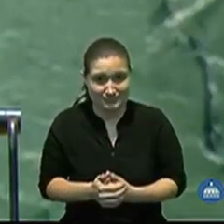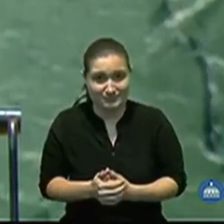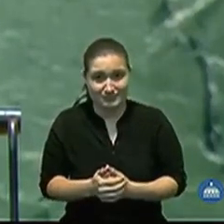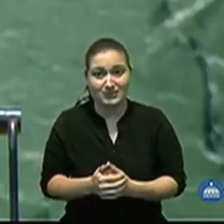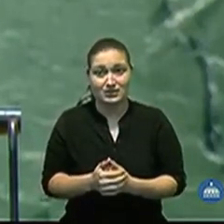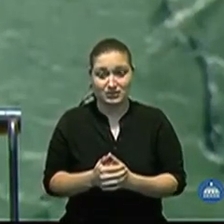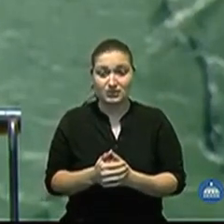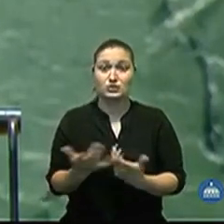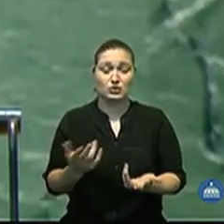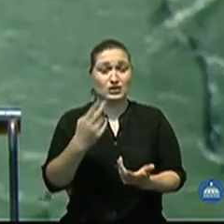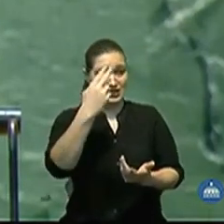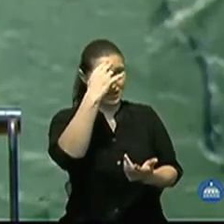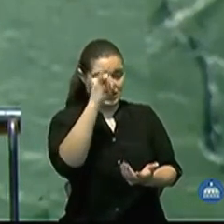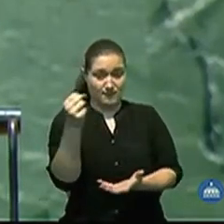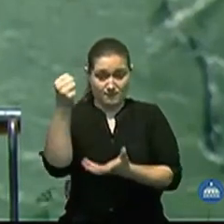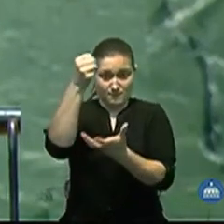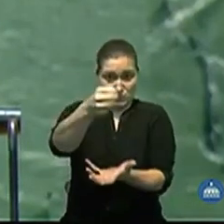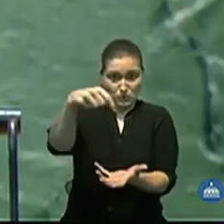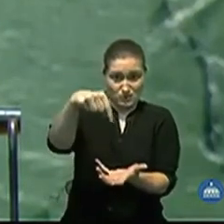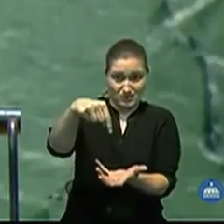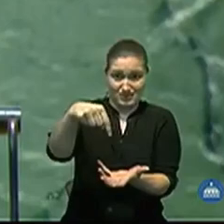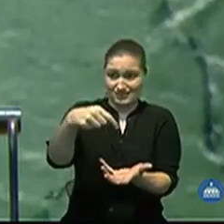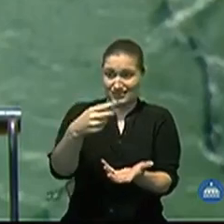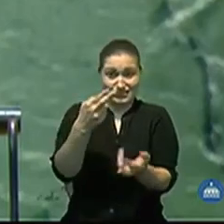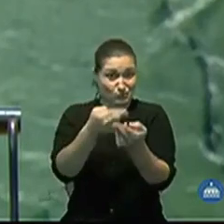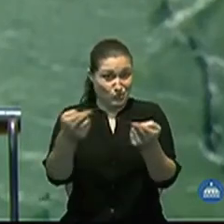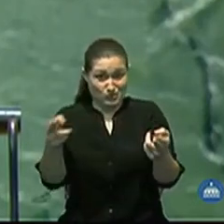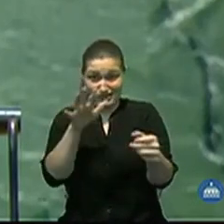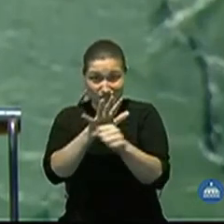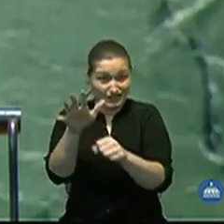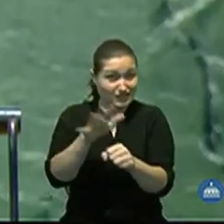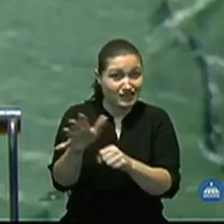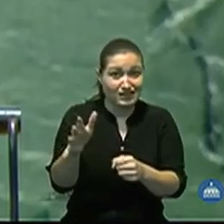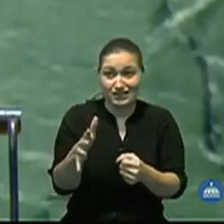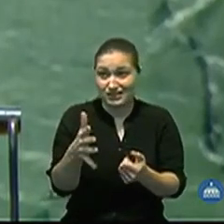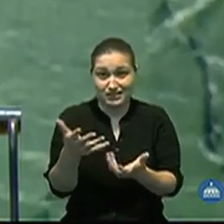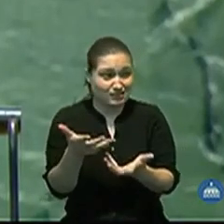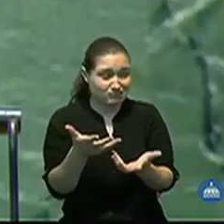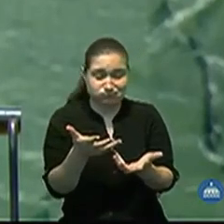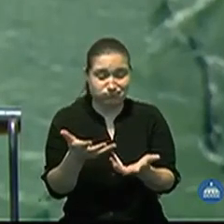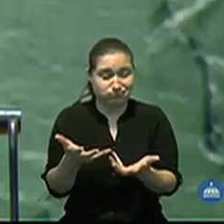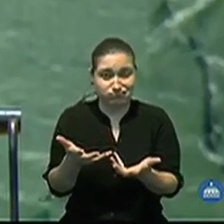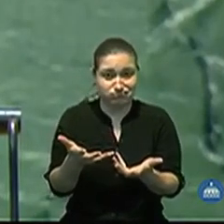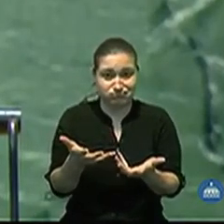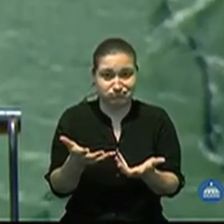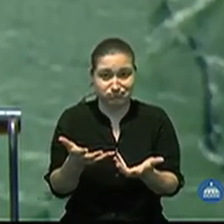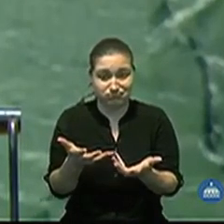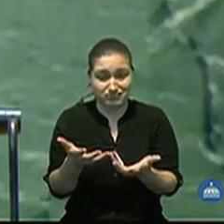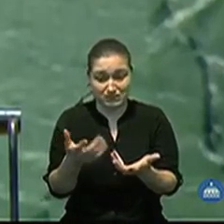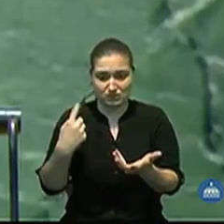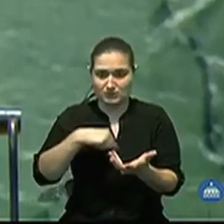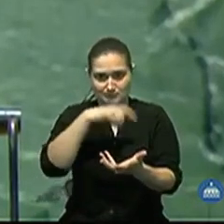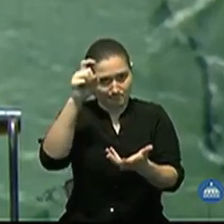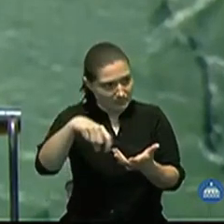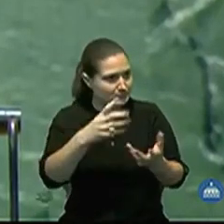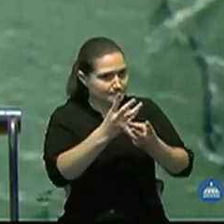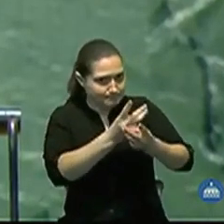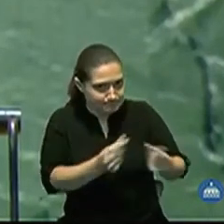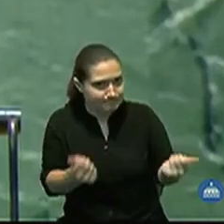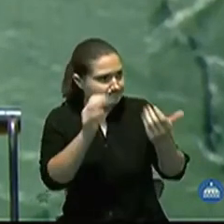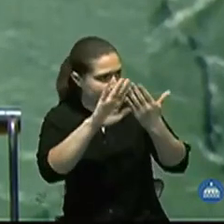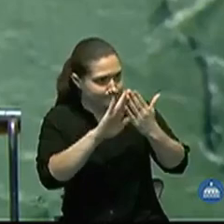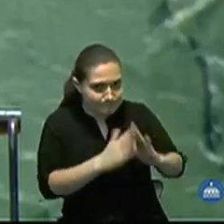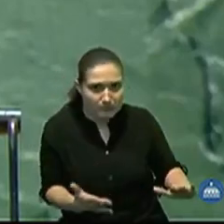Haití los recursos requeridos para lograr el despliegue pleno de la fuerza y alcanzar los objetivos de pacificación y